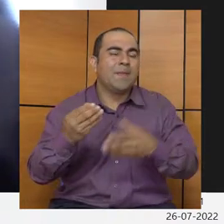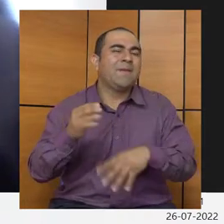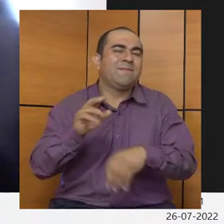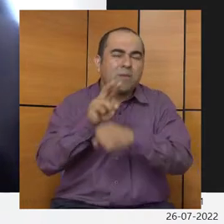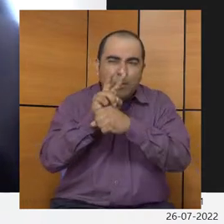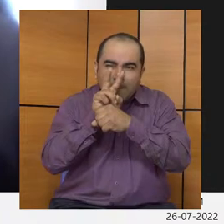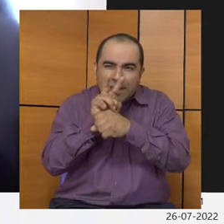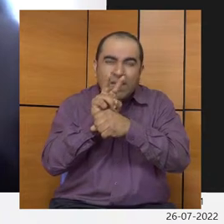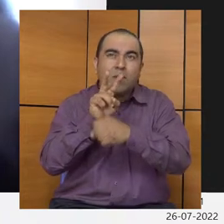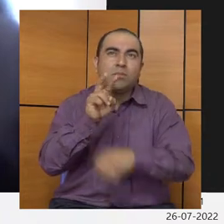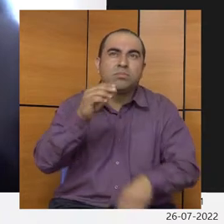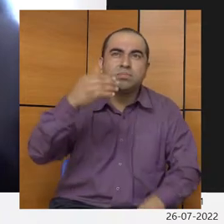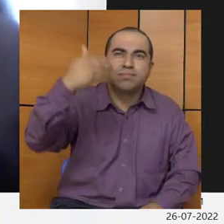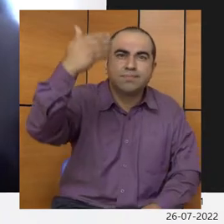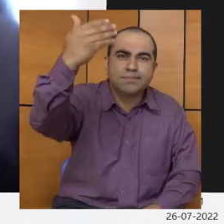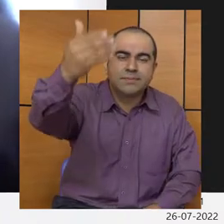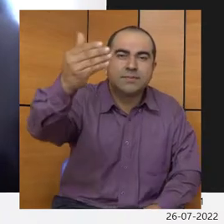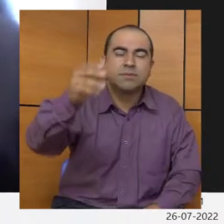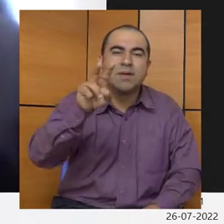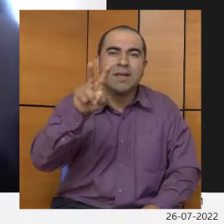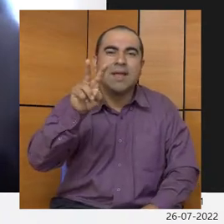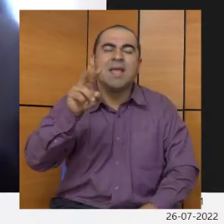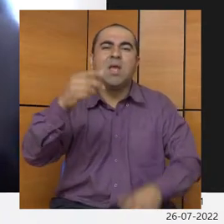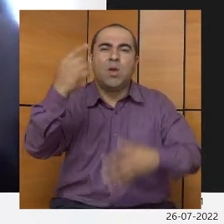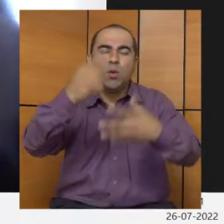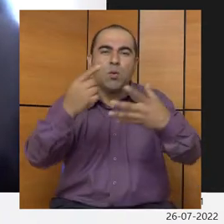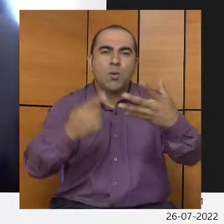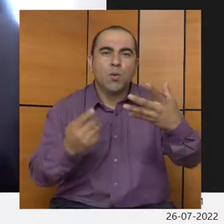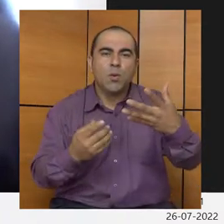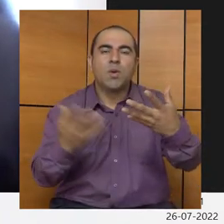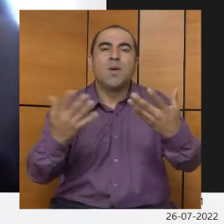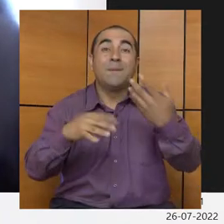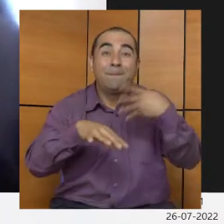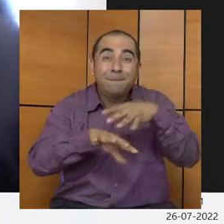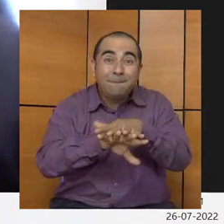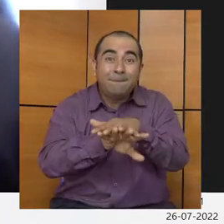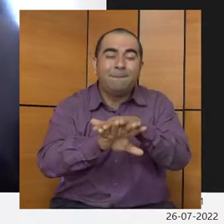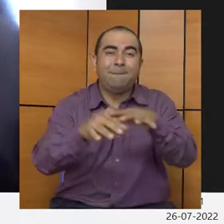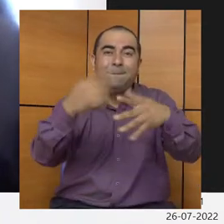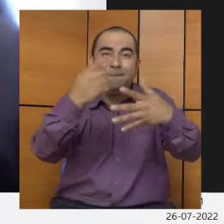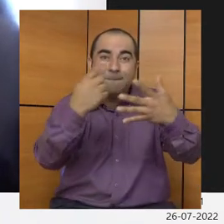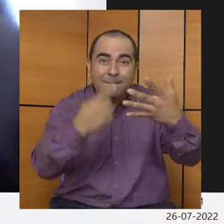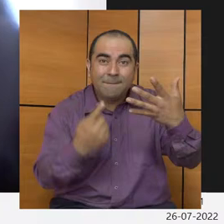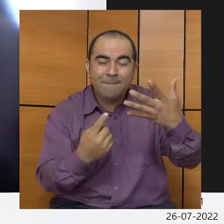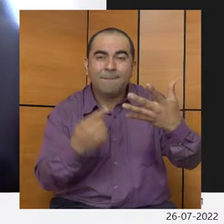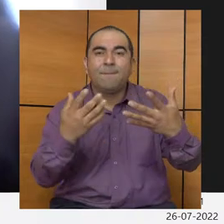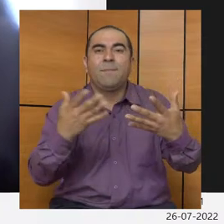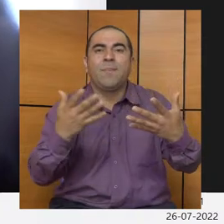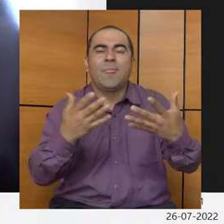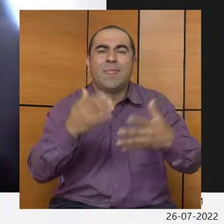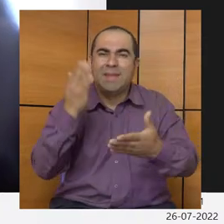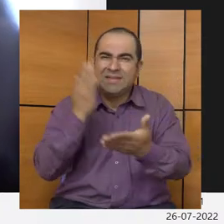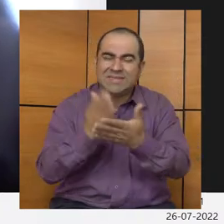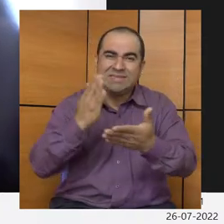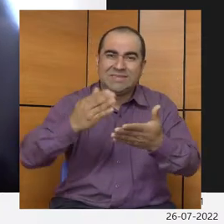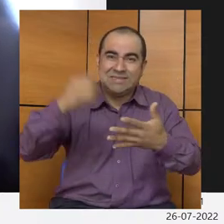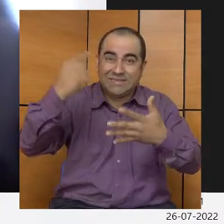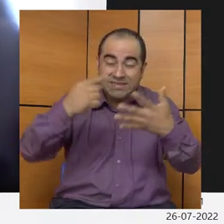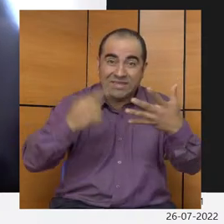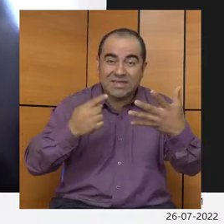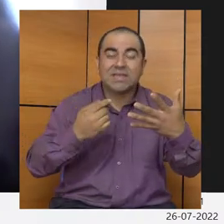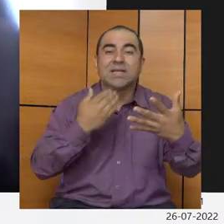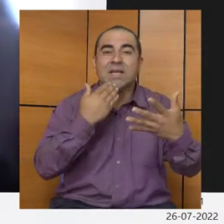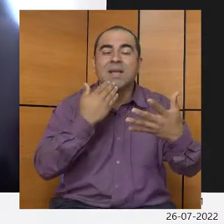visionariamente, lo que integra es las carreras del área de negocio, las disciplinas típicas del área de negocio, pero